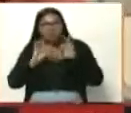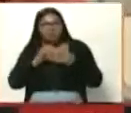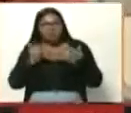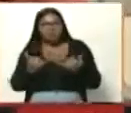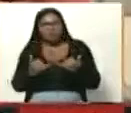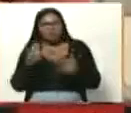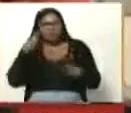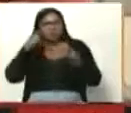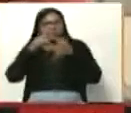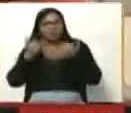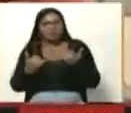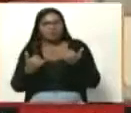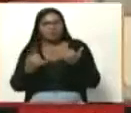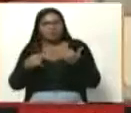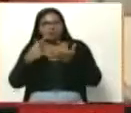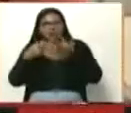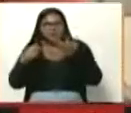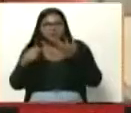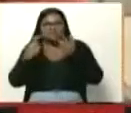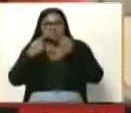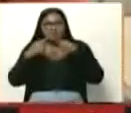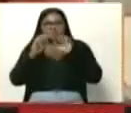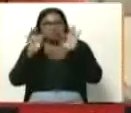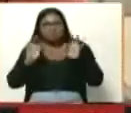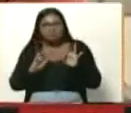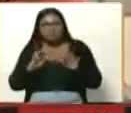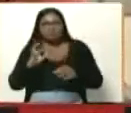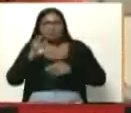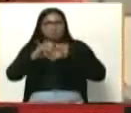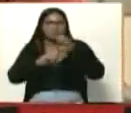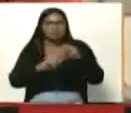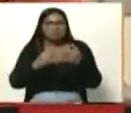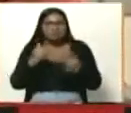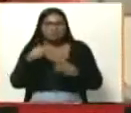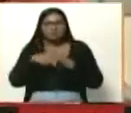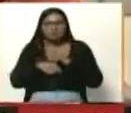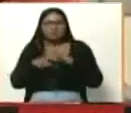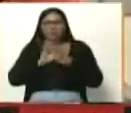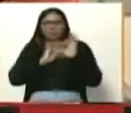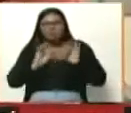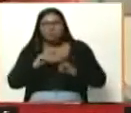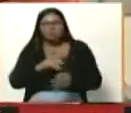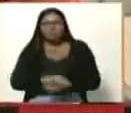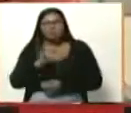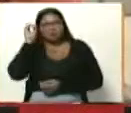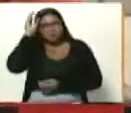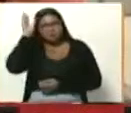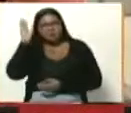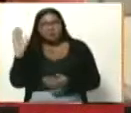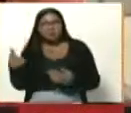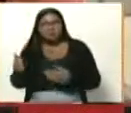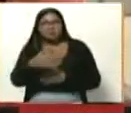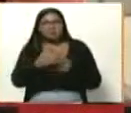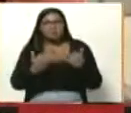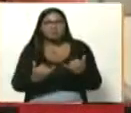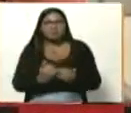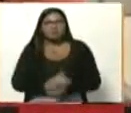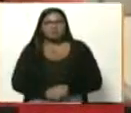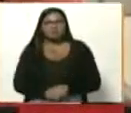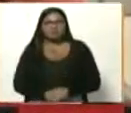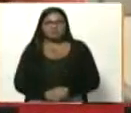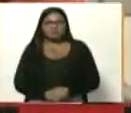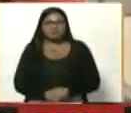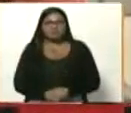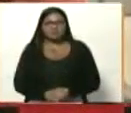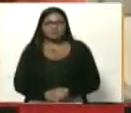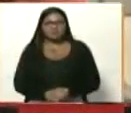que priorizar por otras compras, probablemente ha bajado nuestra capacidad de recolección de ese recurso. Sin